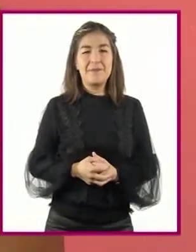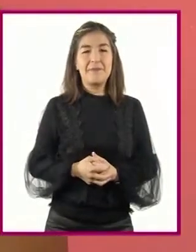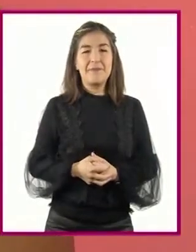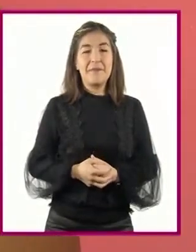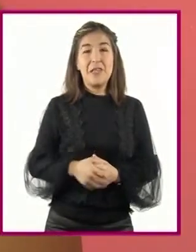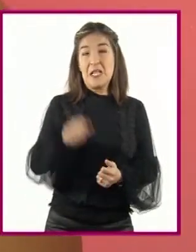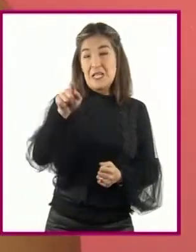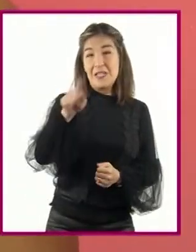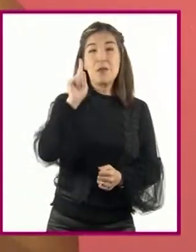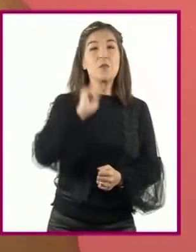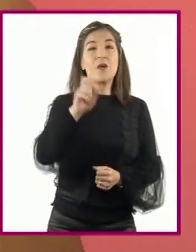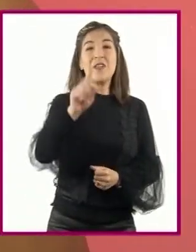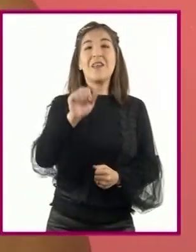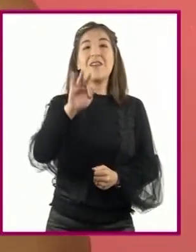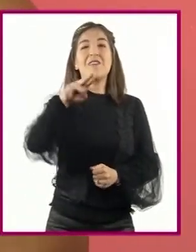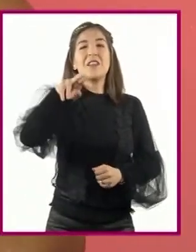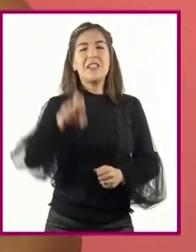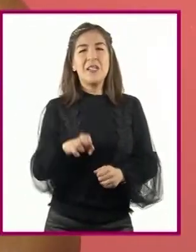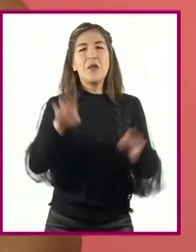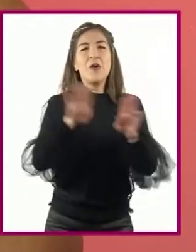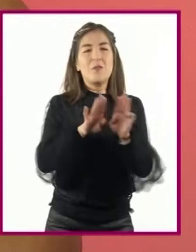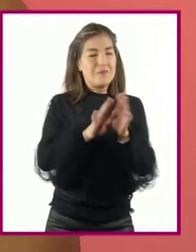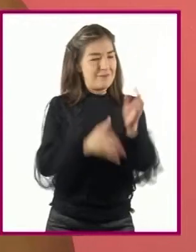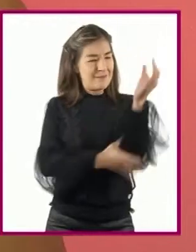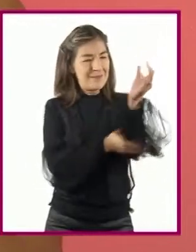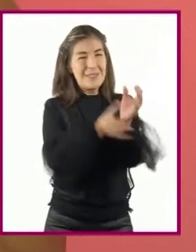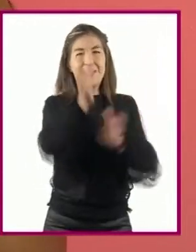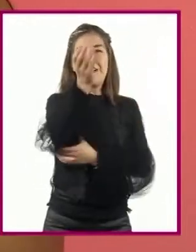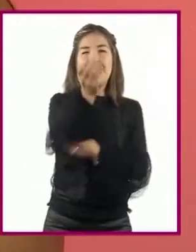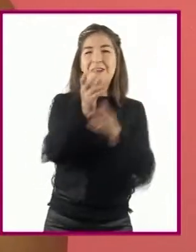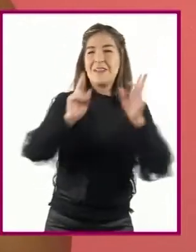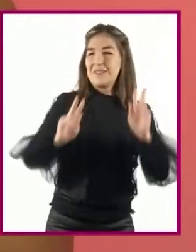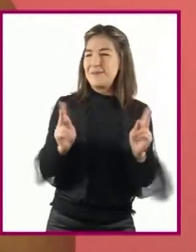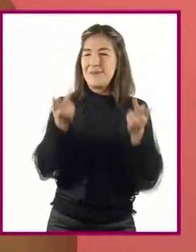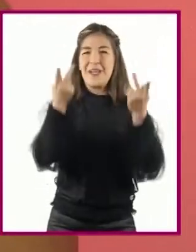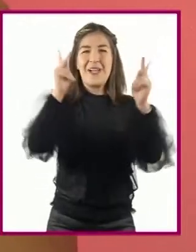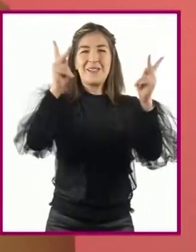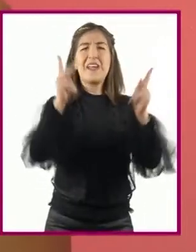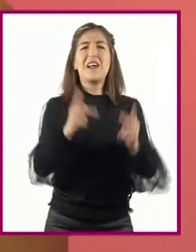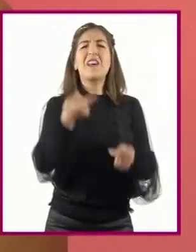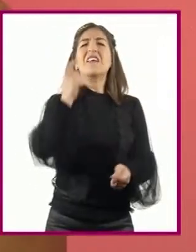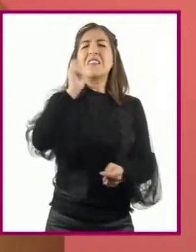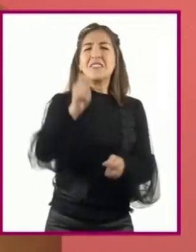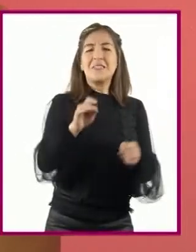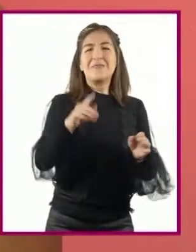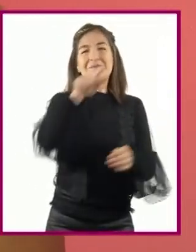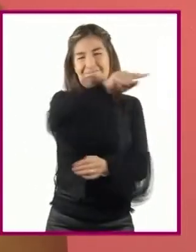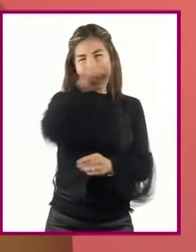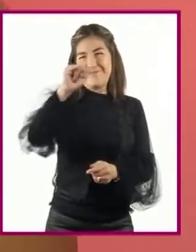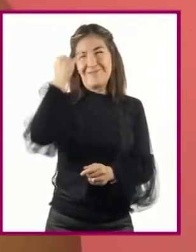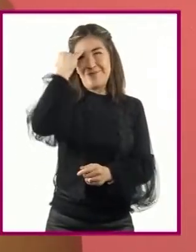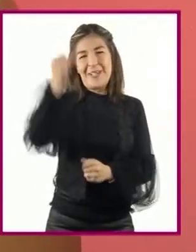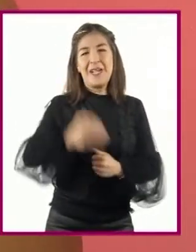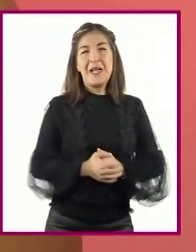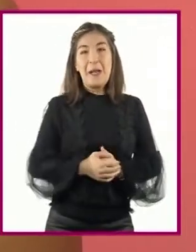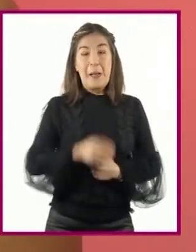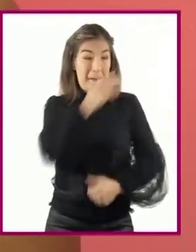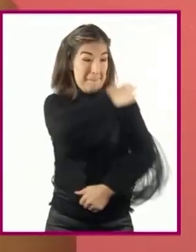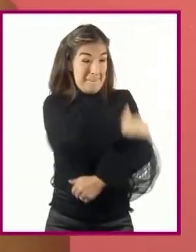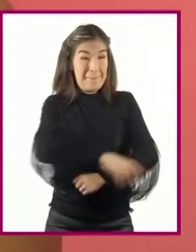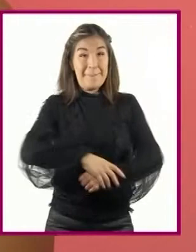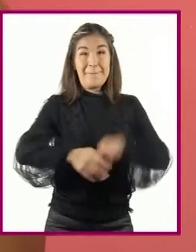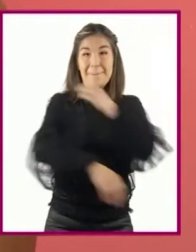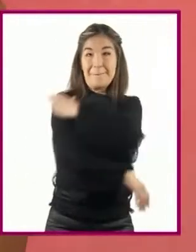a Dafne ya los brazos le crecían, refiriéndose, como se imaginarán, a que los